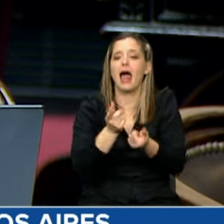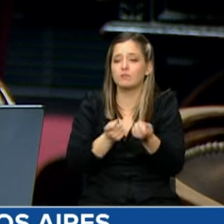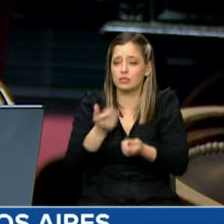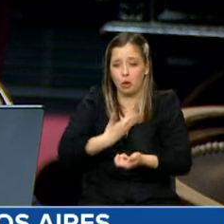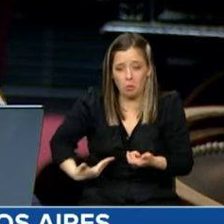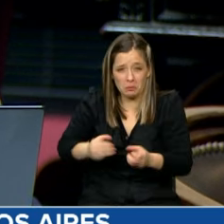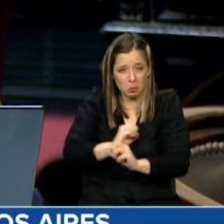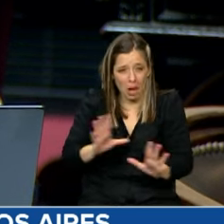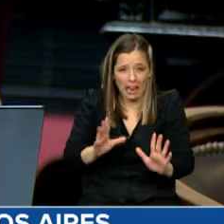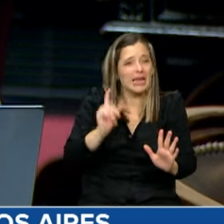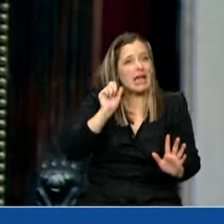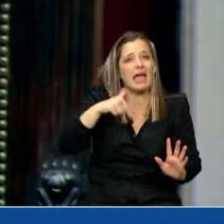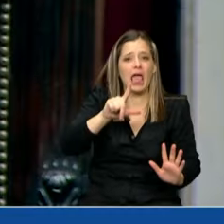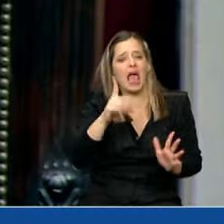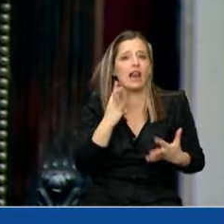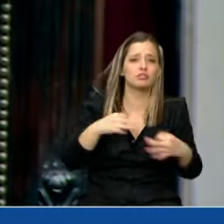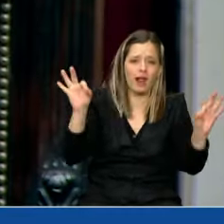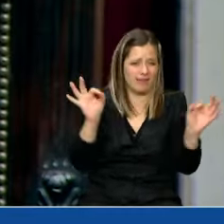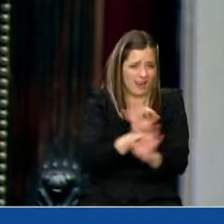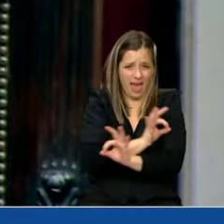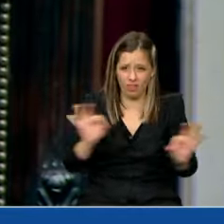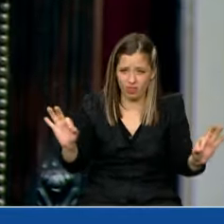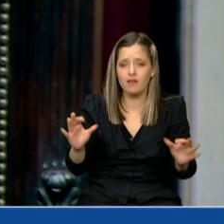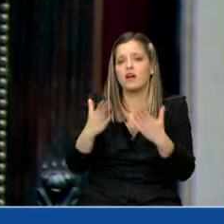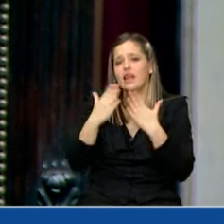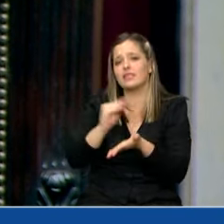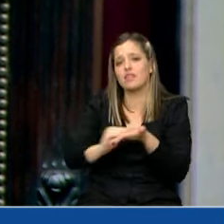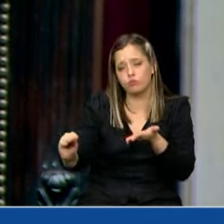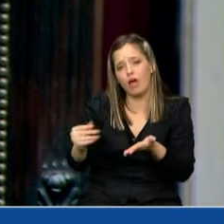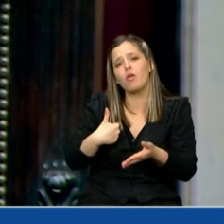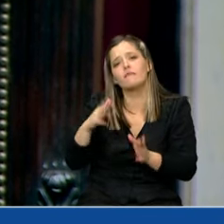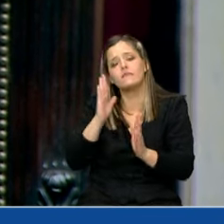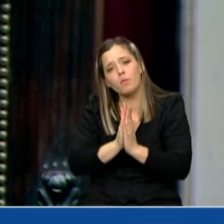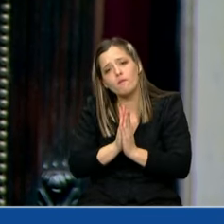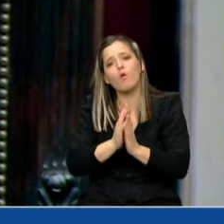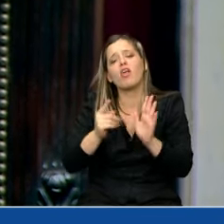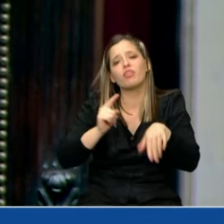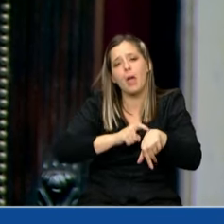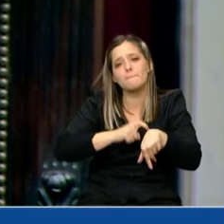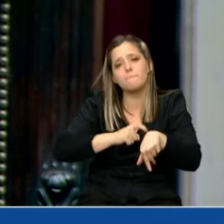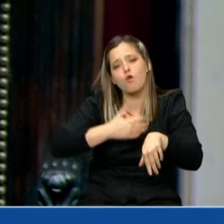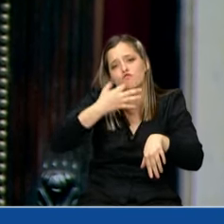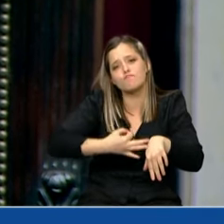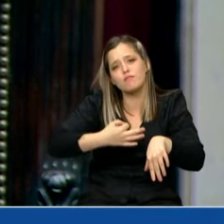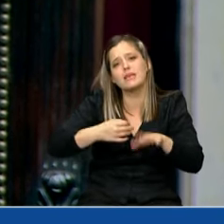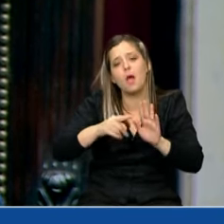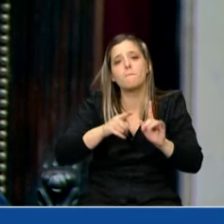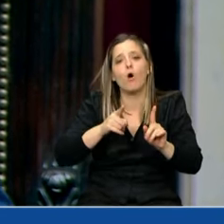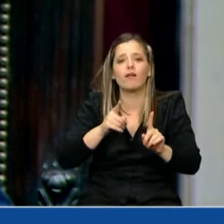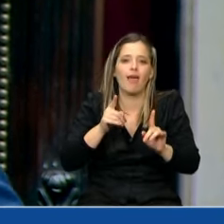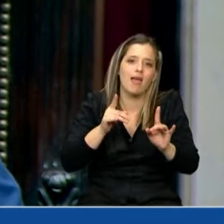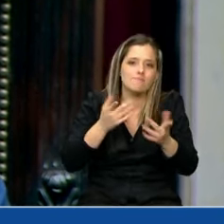Muchas gracias gracias diputado yo les pido al resto de los diputados que nos señamos al tiempo porque hay una cuestión compleja de vuelos